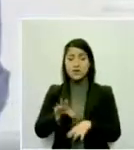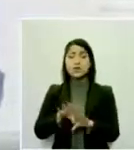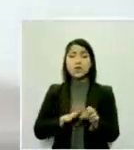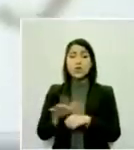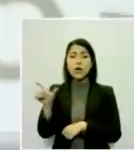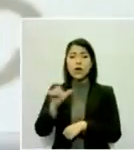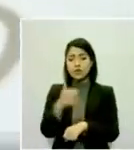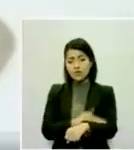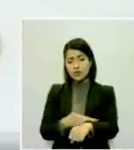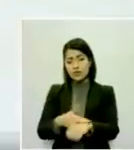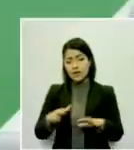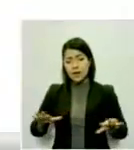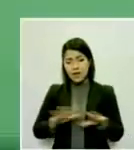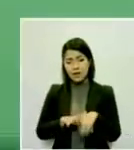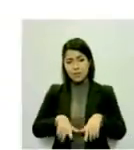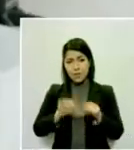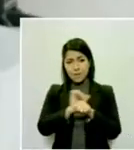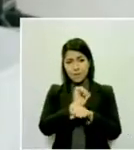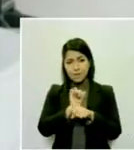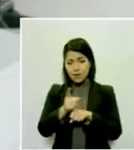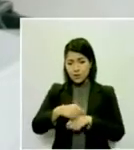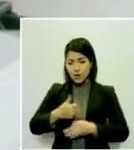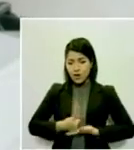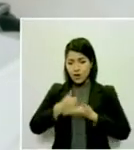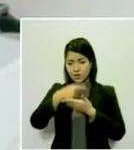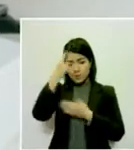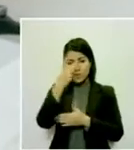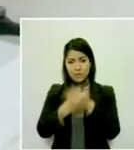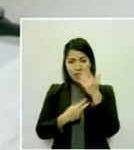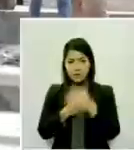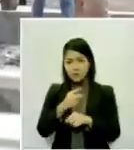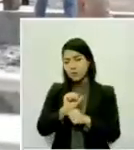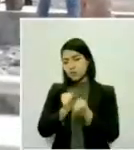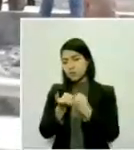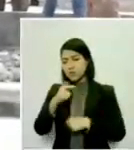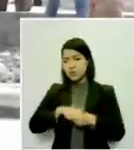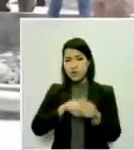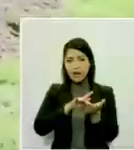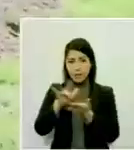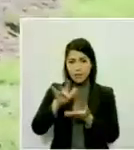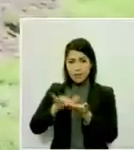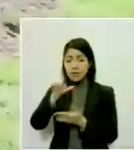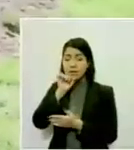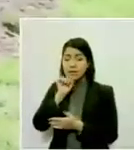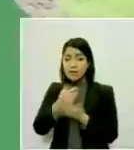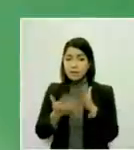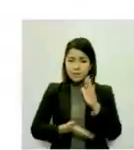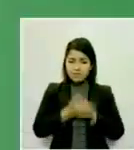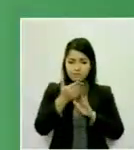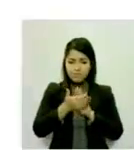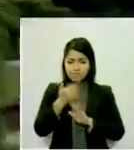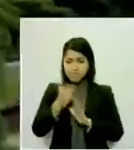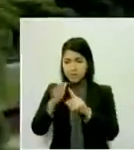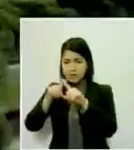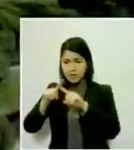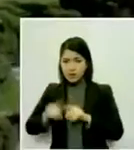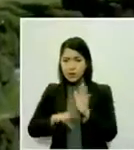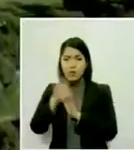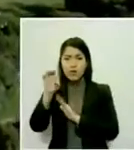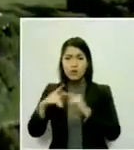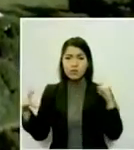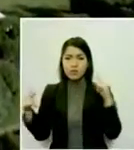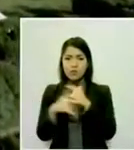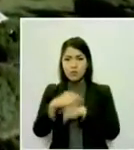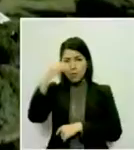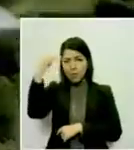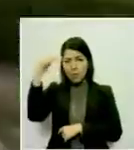realizar tu trámite de canje de placas, ayudas a generar más programas sociales, infraestructura y obra pública, como el Libramiento de